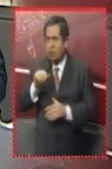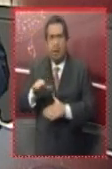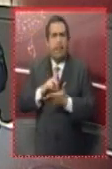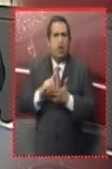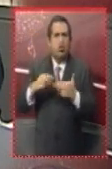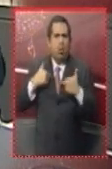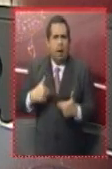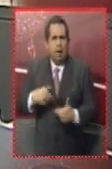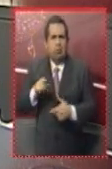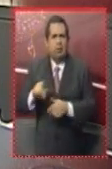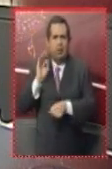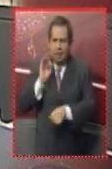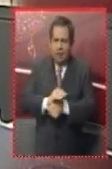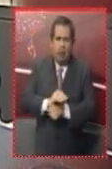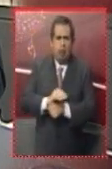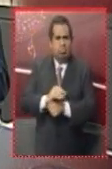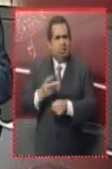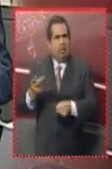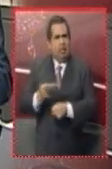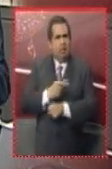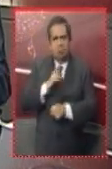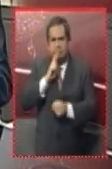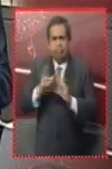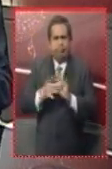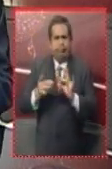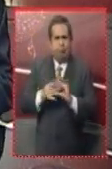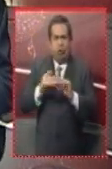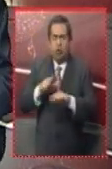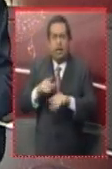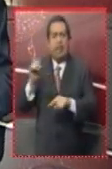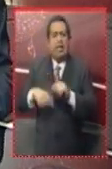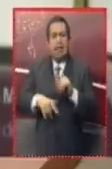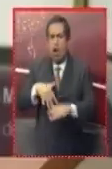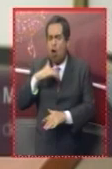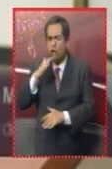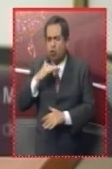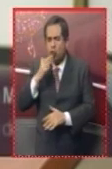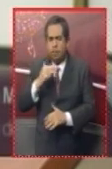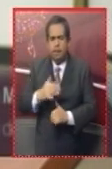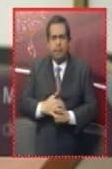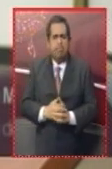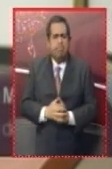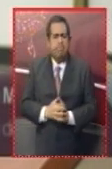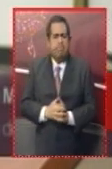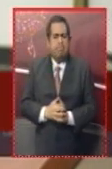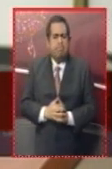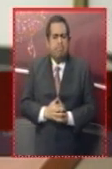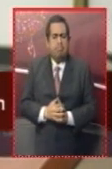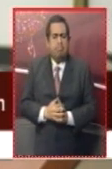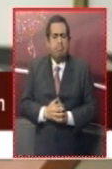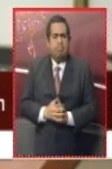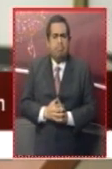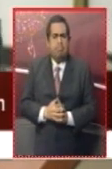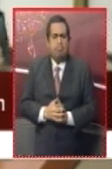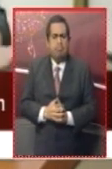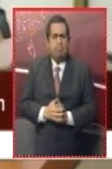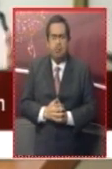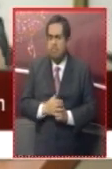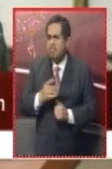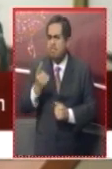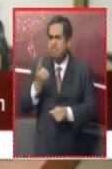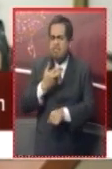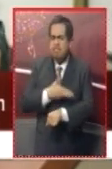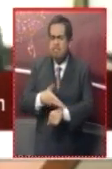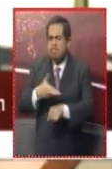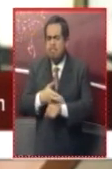humanos y su debida protección en la rendición de cuentas y del combate a la corrupción. de un nuevo sistema, ¿qué medidas